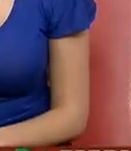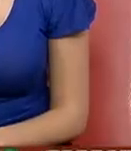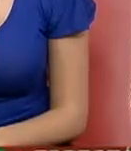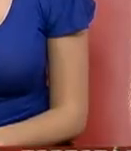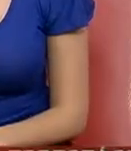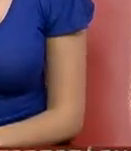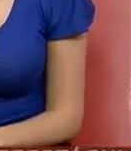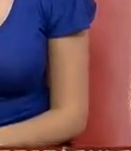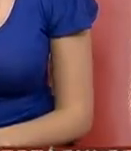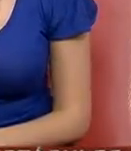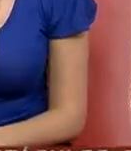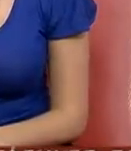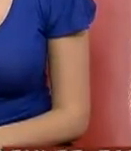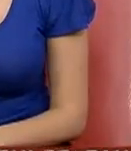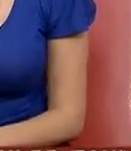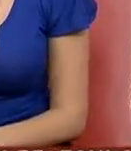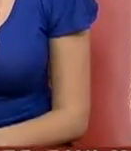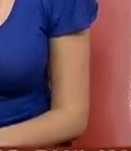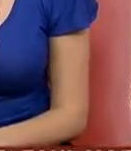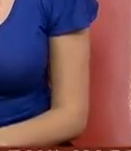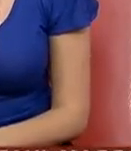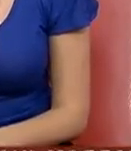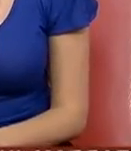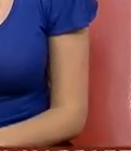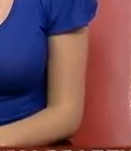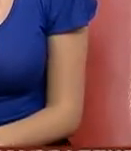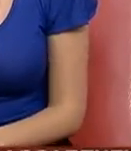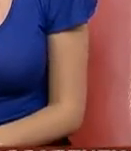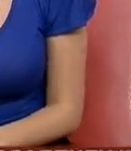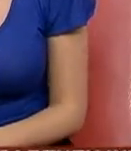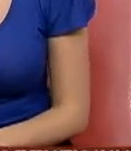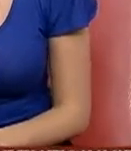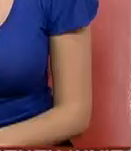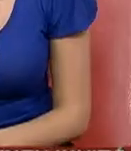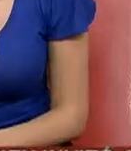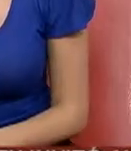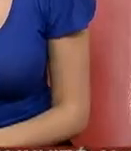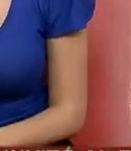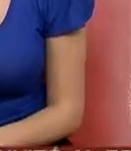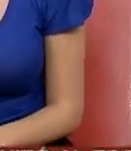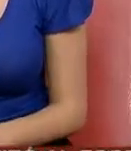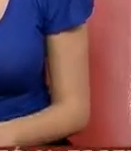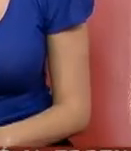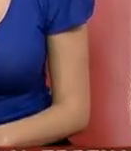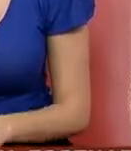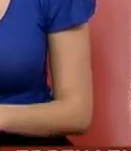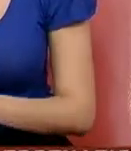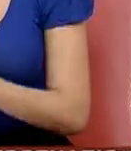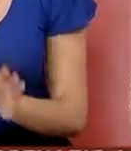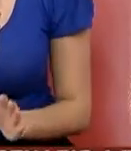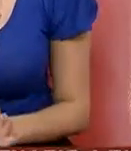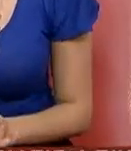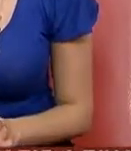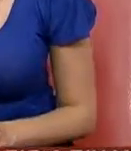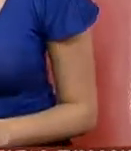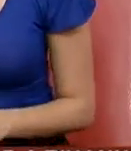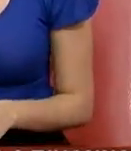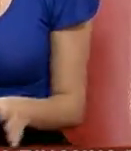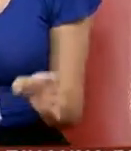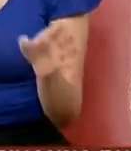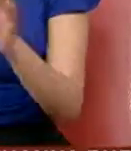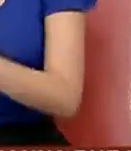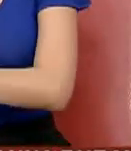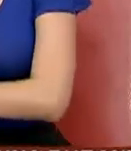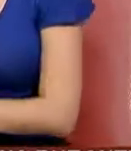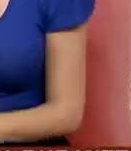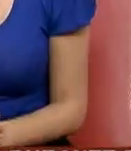Daniel, que los deportistas también han expresado su opinión al respecto y dicen: así no nos expresamos y esto no está bien. Y